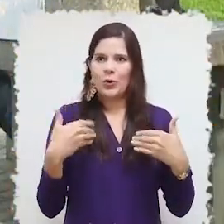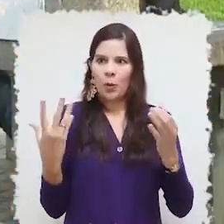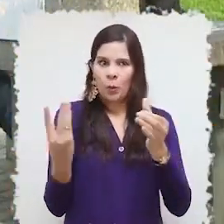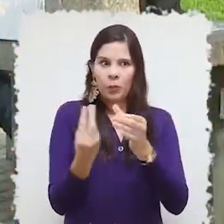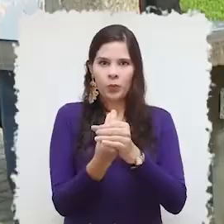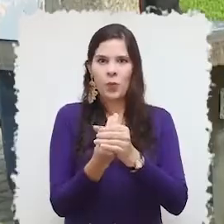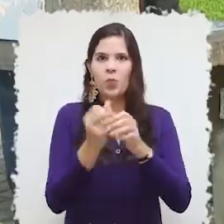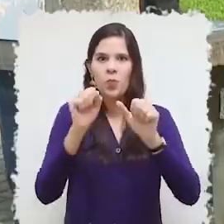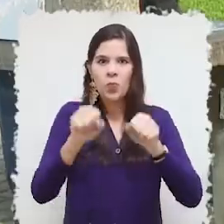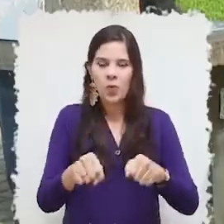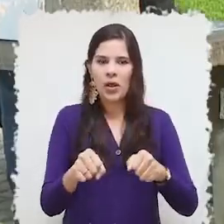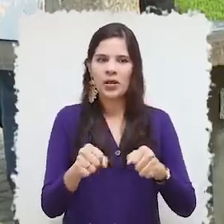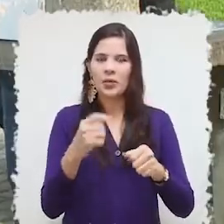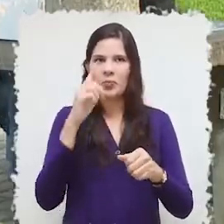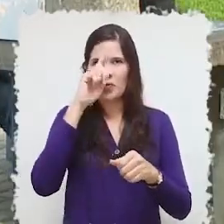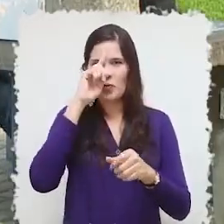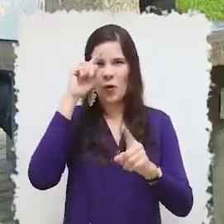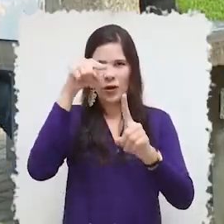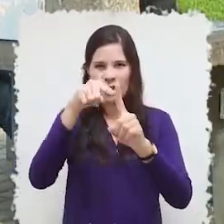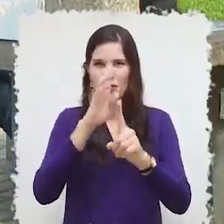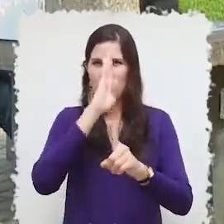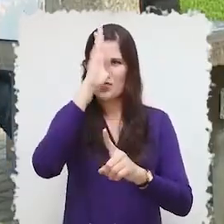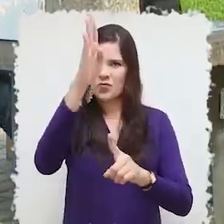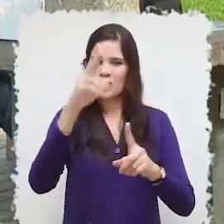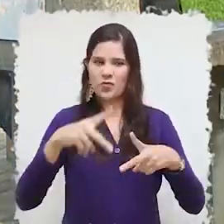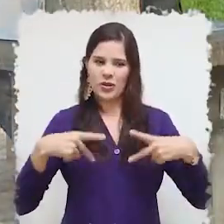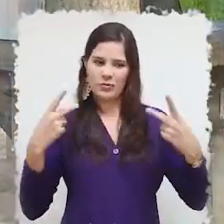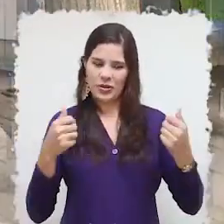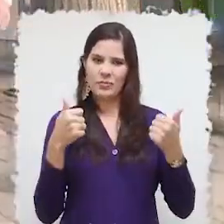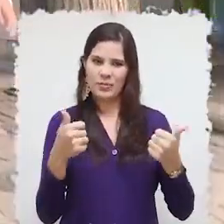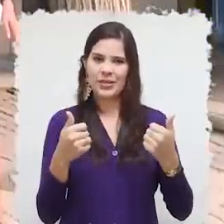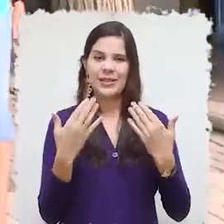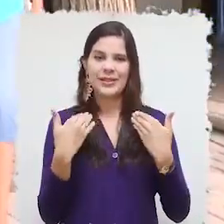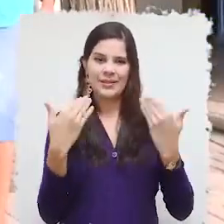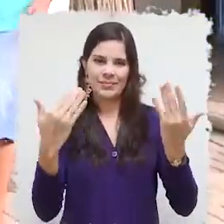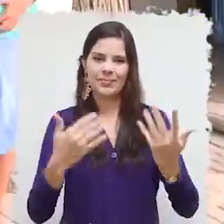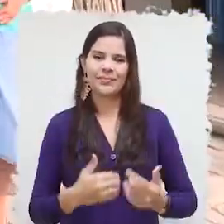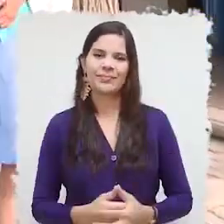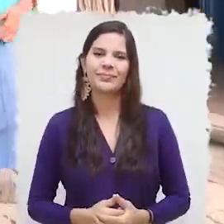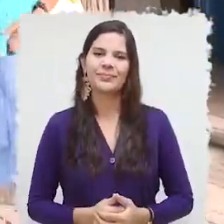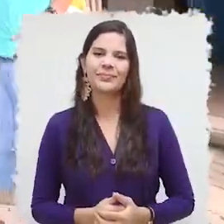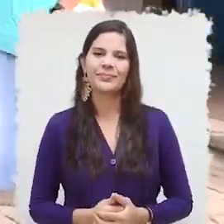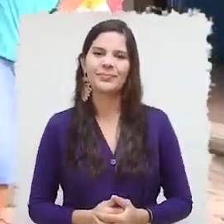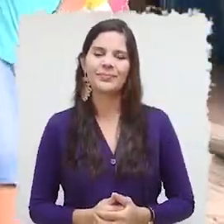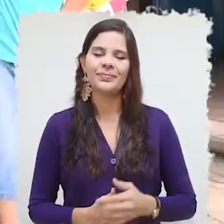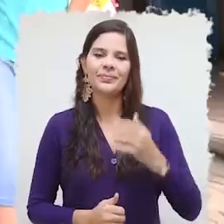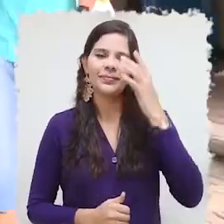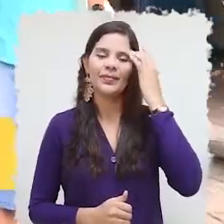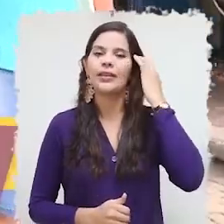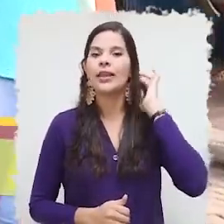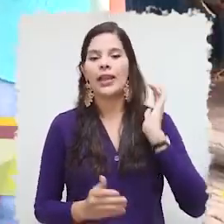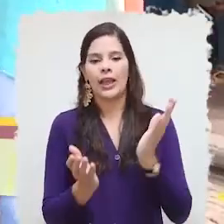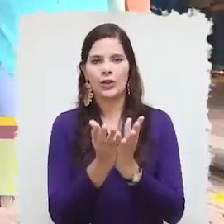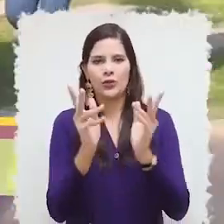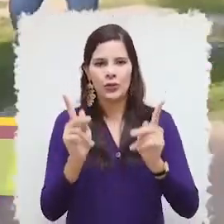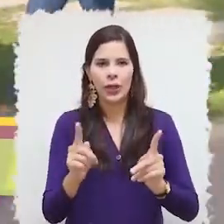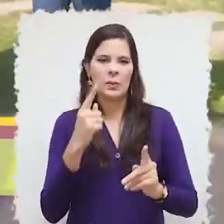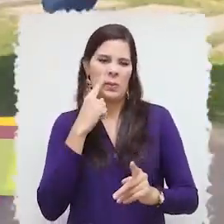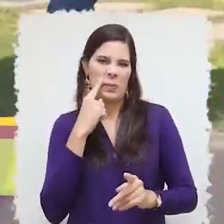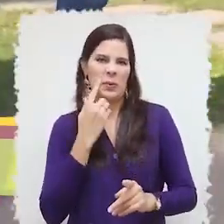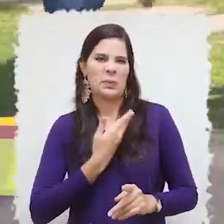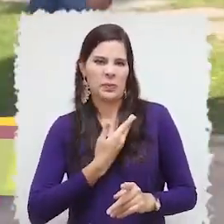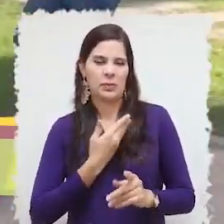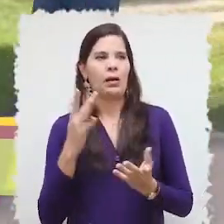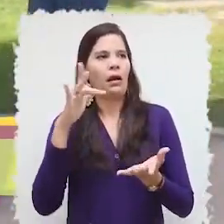y la posibilidad de consolidar su proyecto de vida por medio de este. Múltiples reacciones favorables fue lo que arrojó entre estudiantes y padres